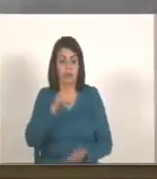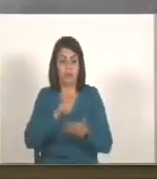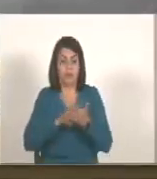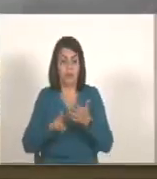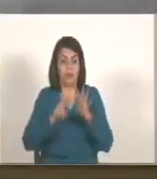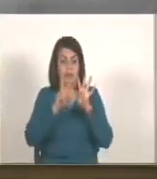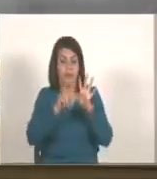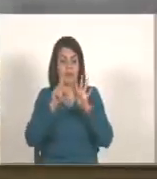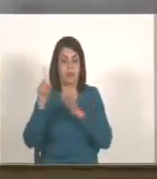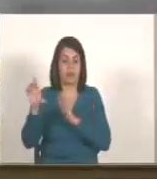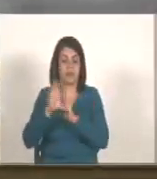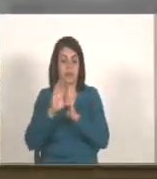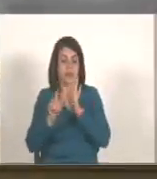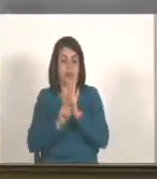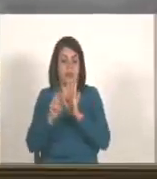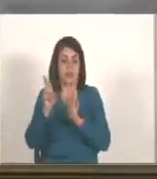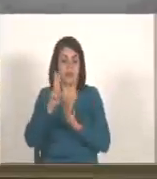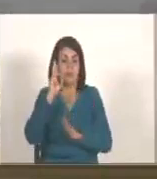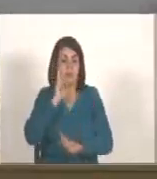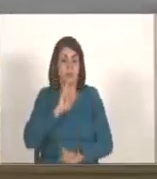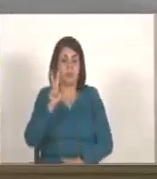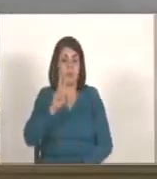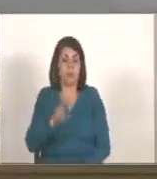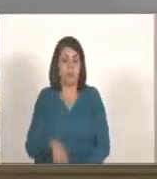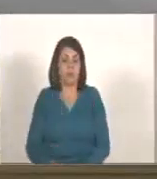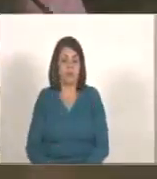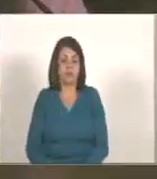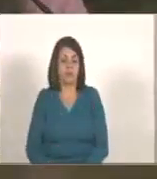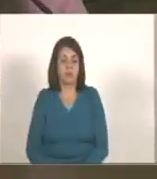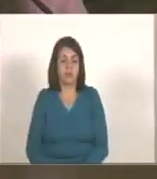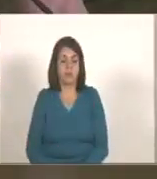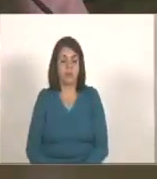artículo 71 de la Constitución de la República Bolivariana de Venezuela.